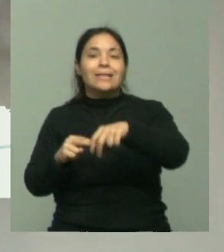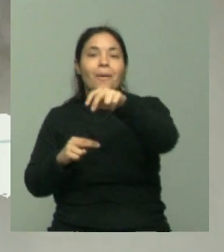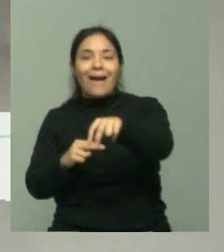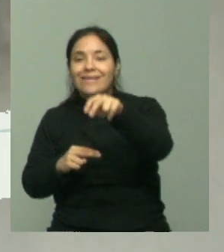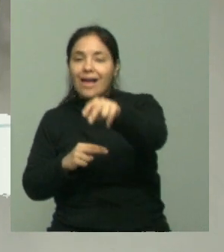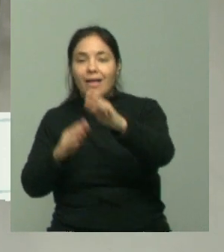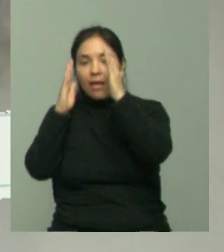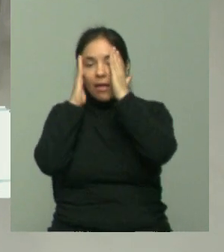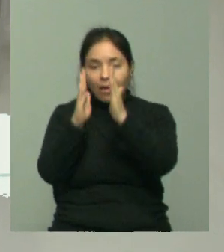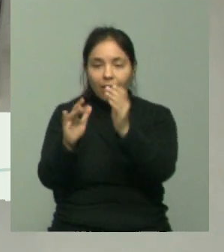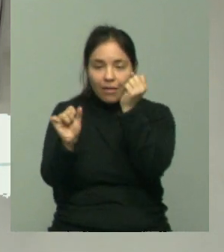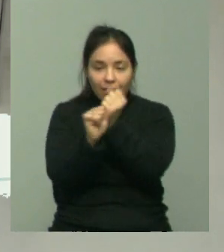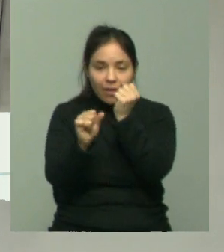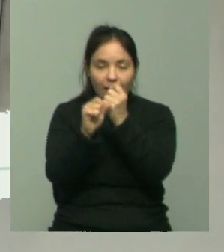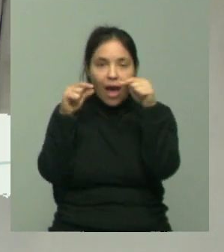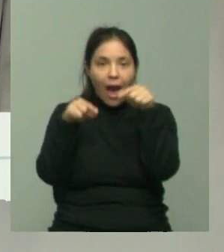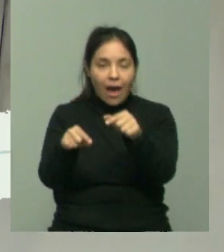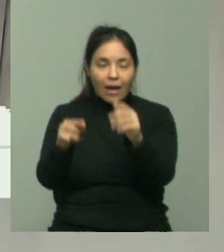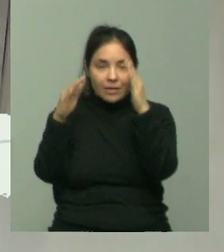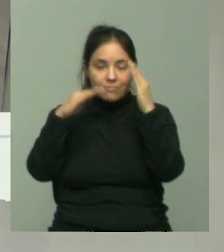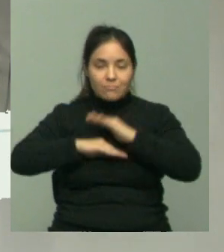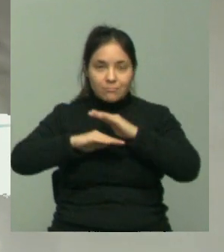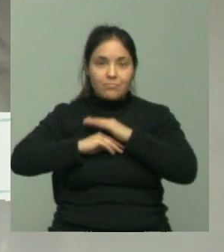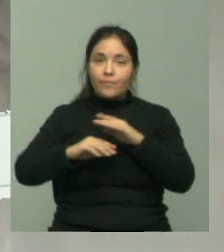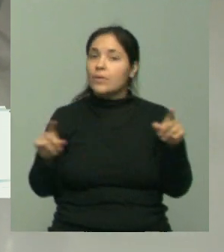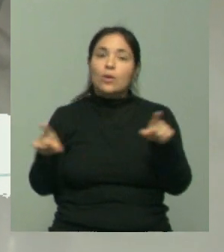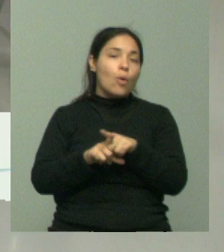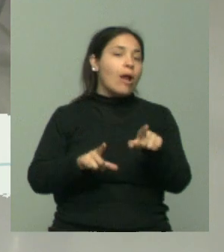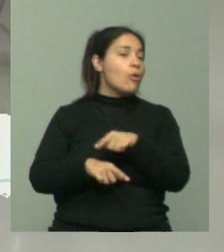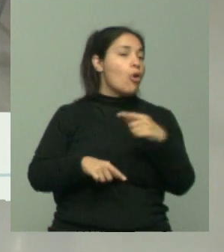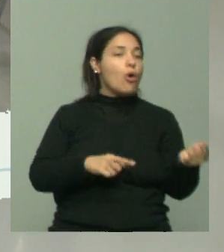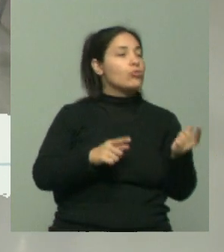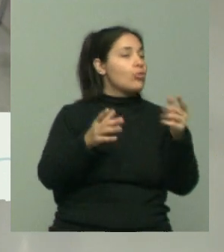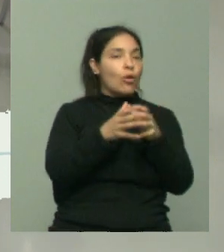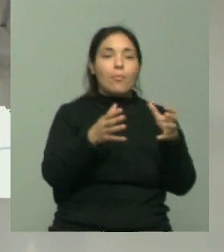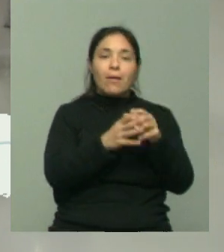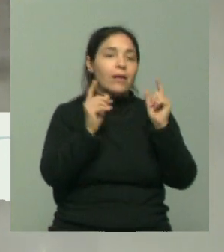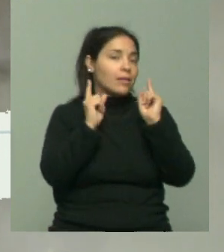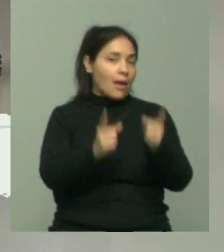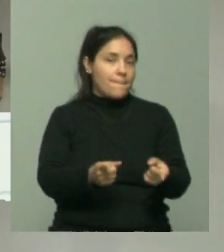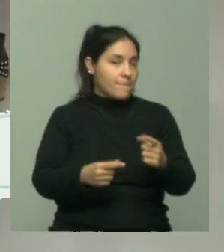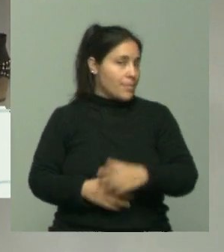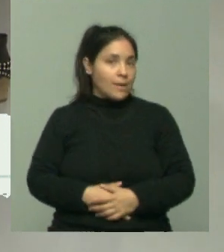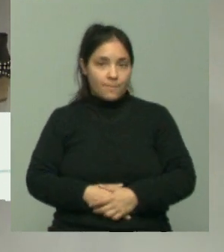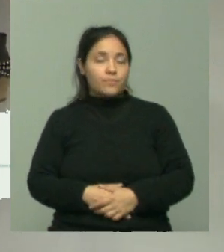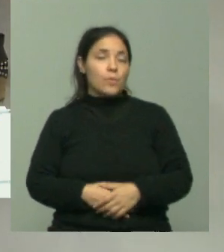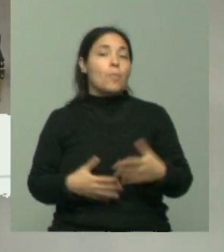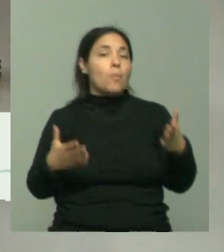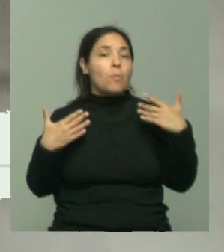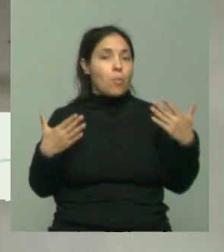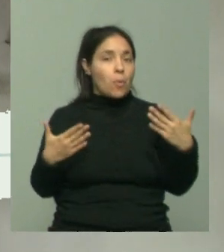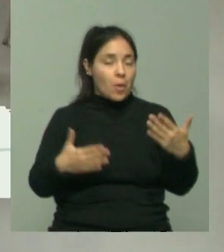especializando en ese trabajo. Lo mismo pasa con el resto de los chicos. Está la posibilidad